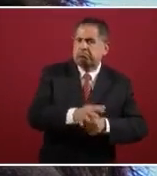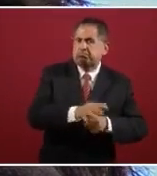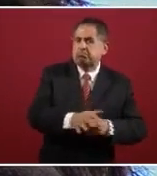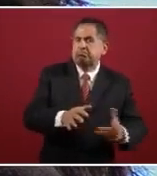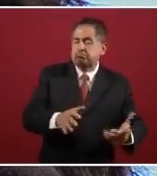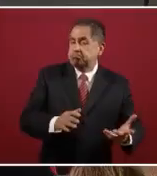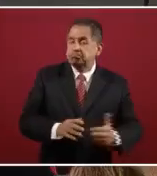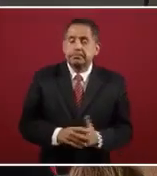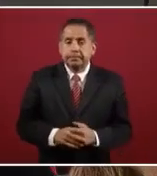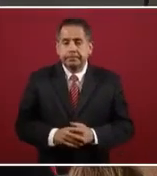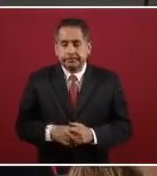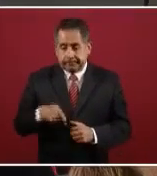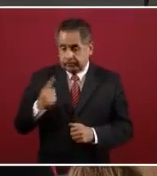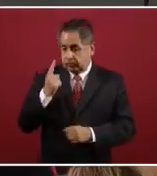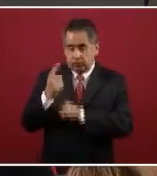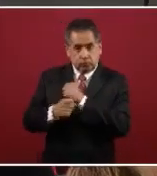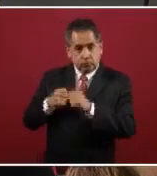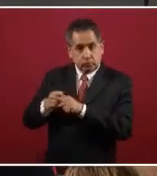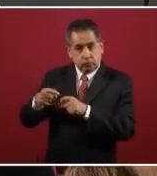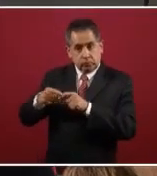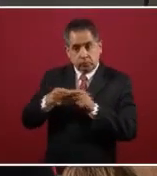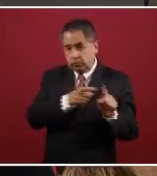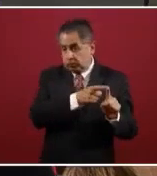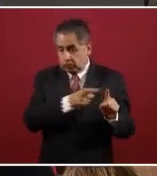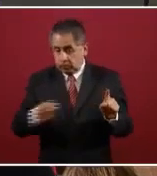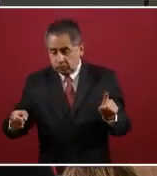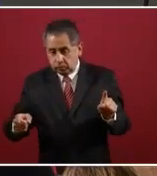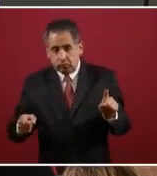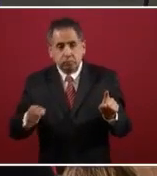Decirles que este primer año hemos logrado más de la mitad de la